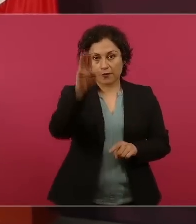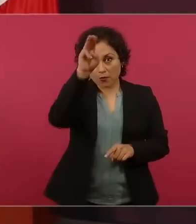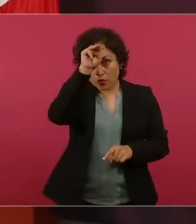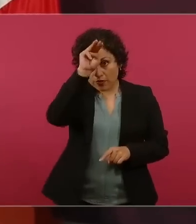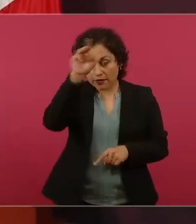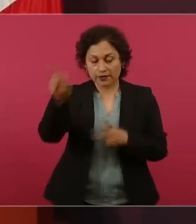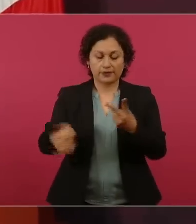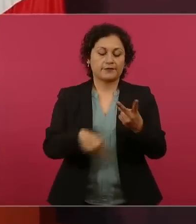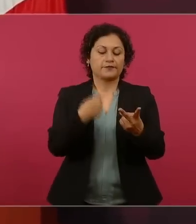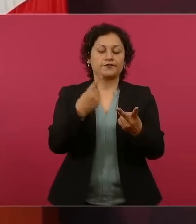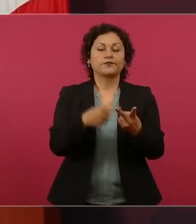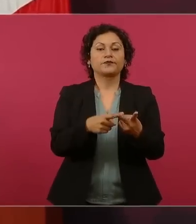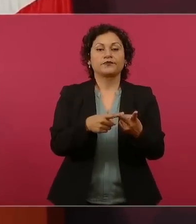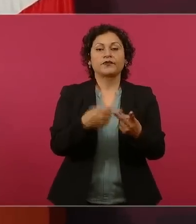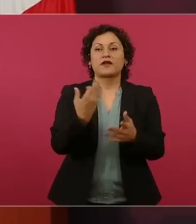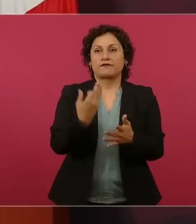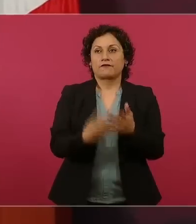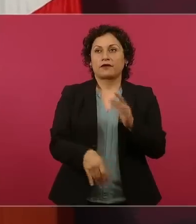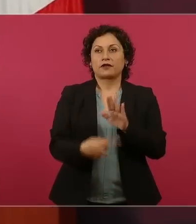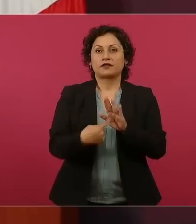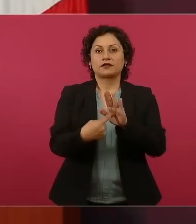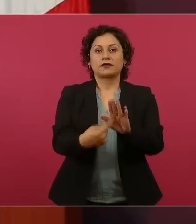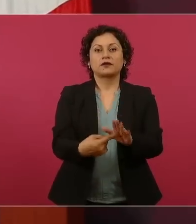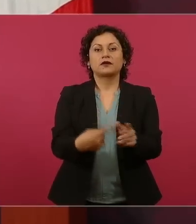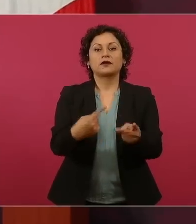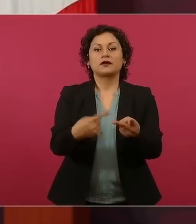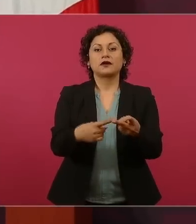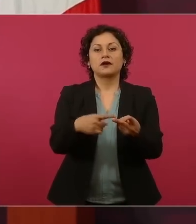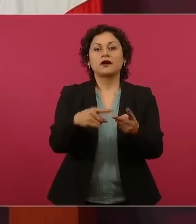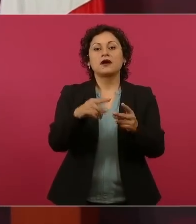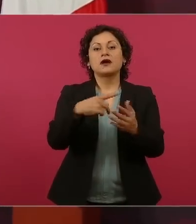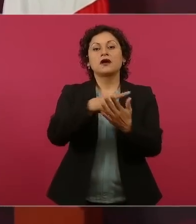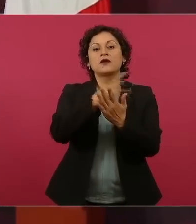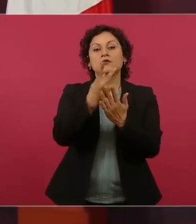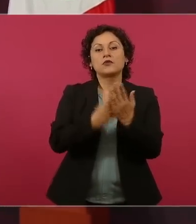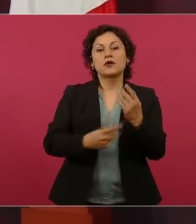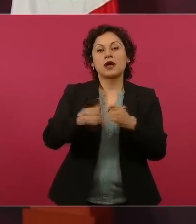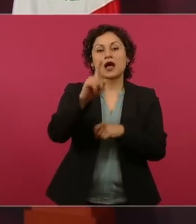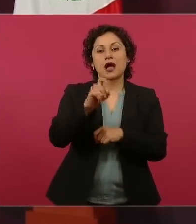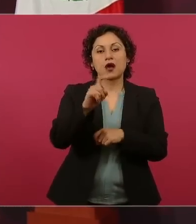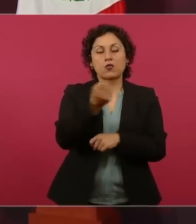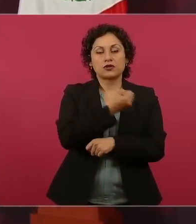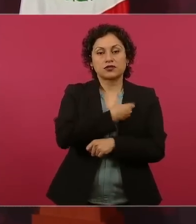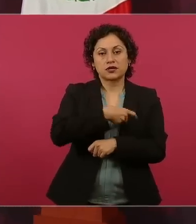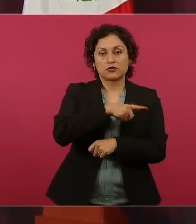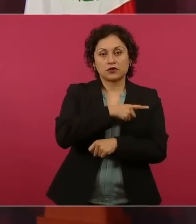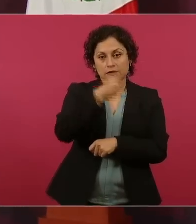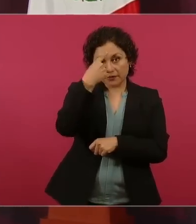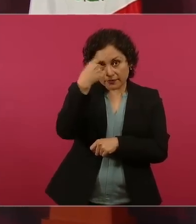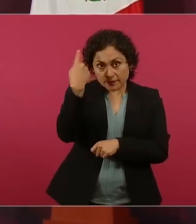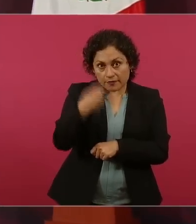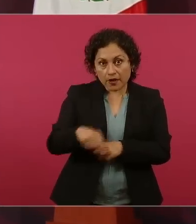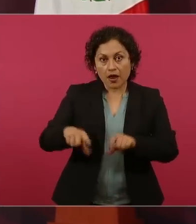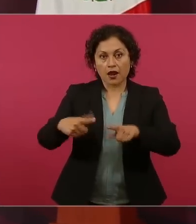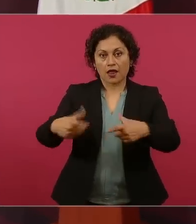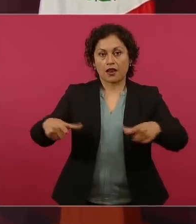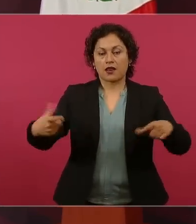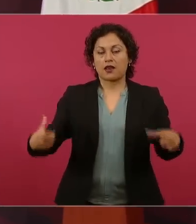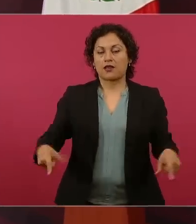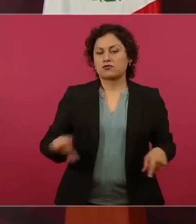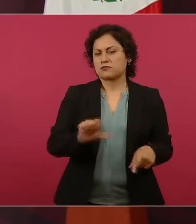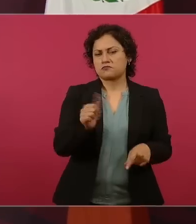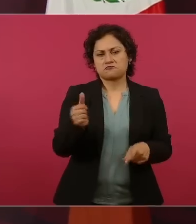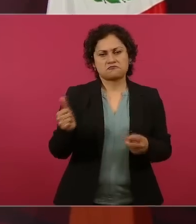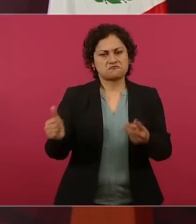falta el proyecto Agua Saludable para la Laguna y muchas otras obras.